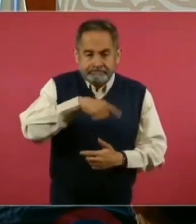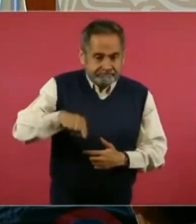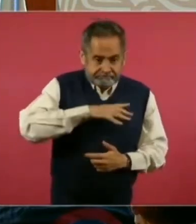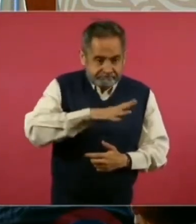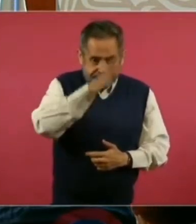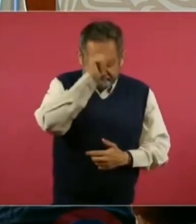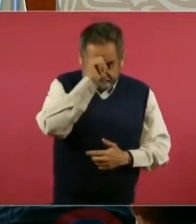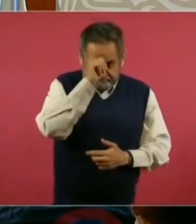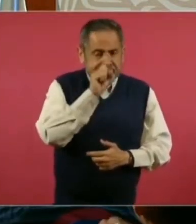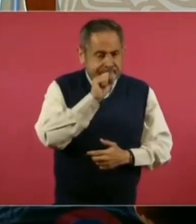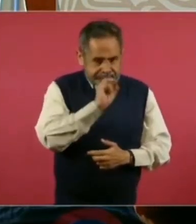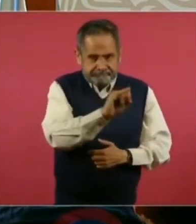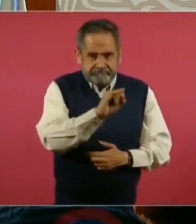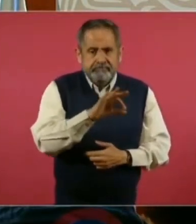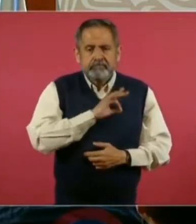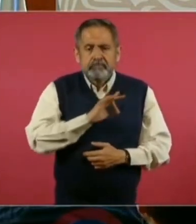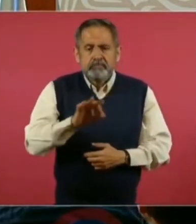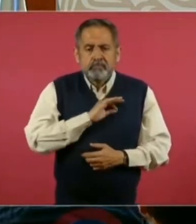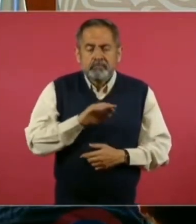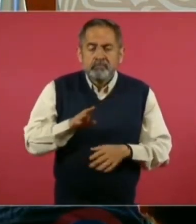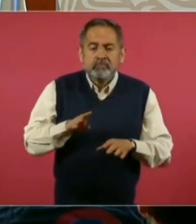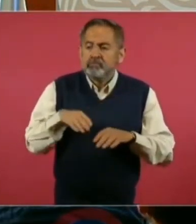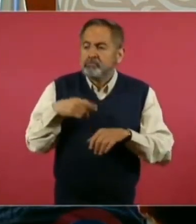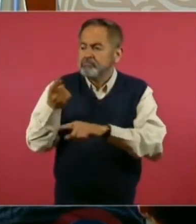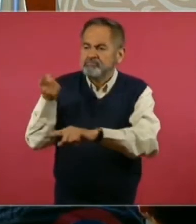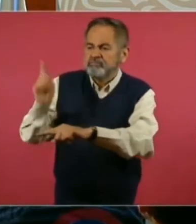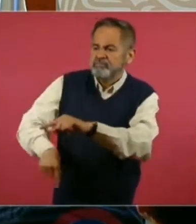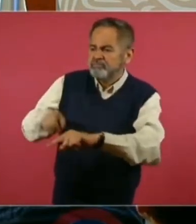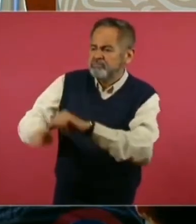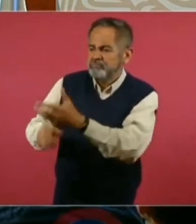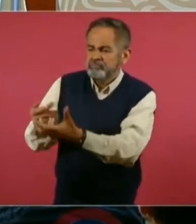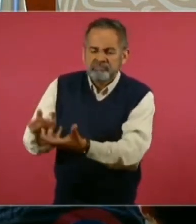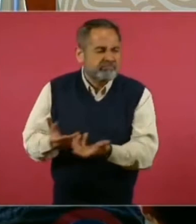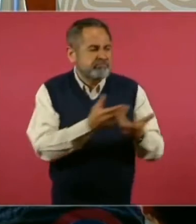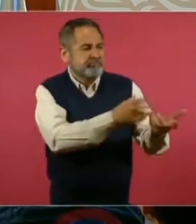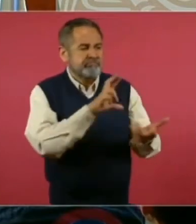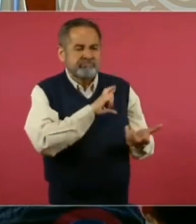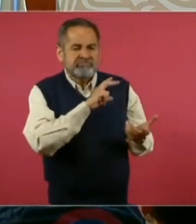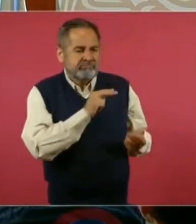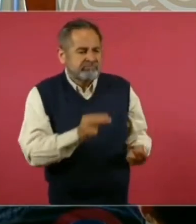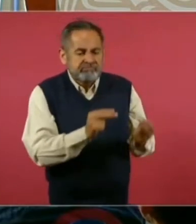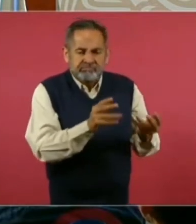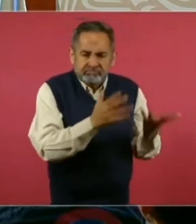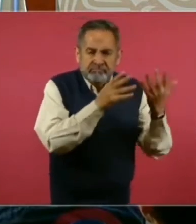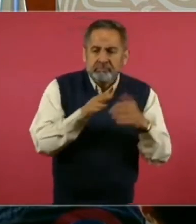acordó ampliar y extender las privatizaciones del sector energético,